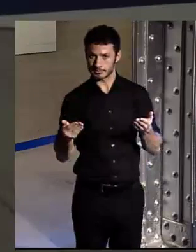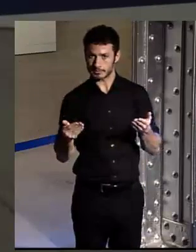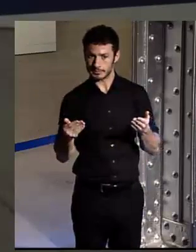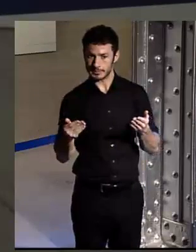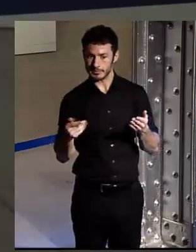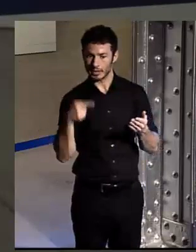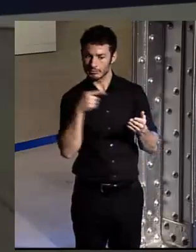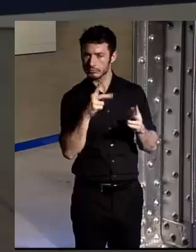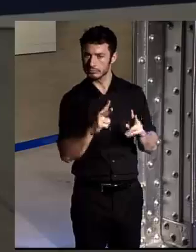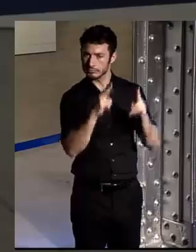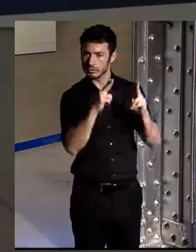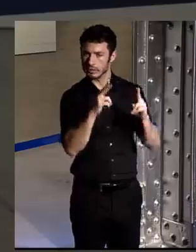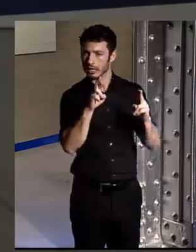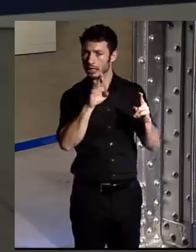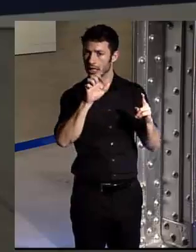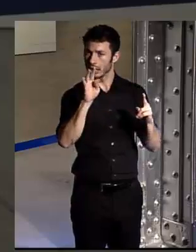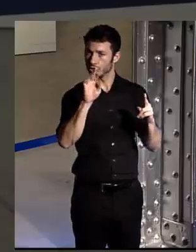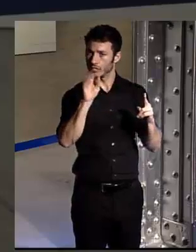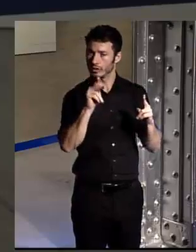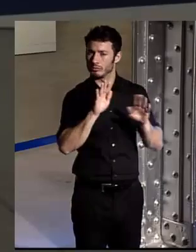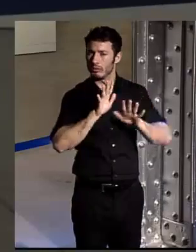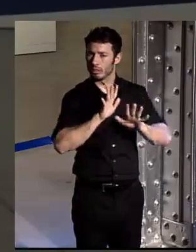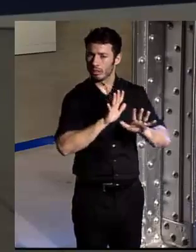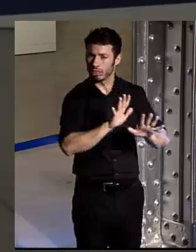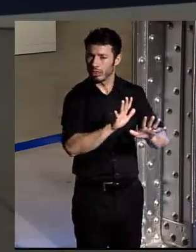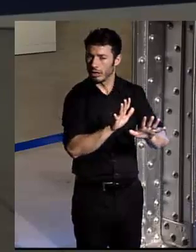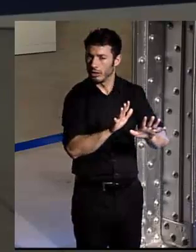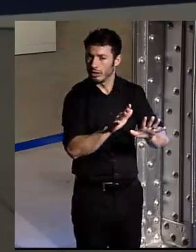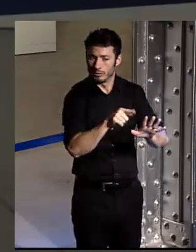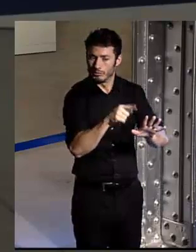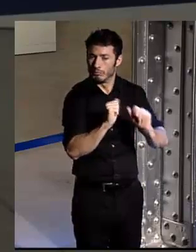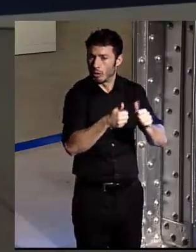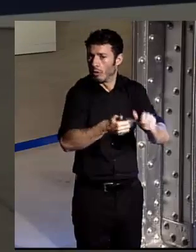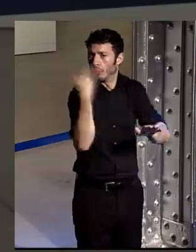de retrovirus o retrovirus muy degenerados que es difícil datar cuándo se integraron,